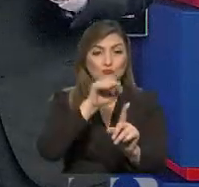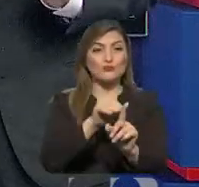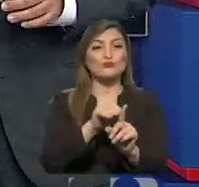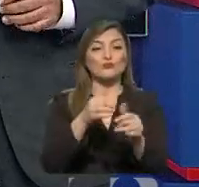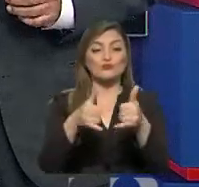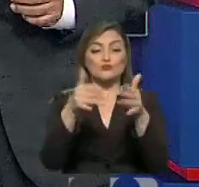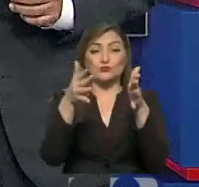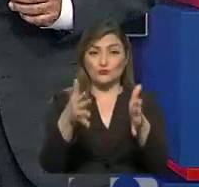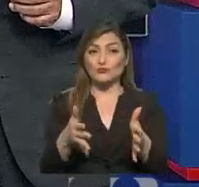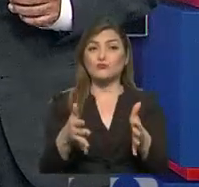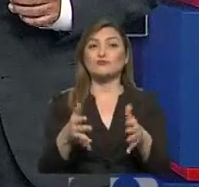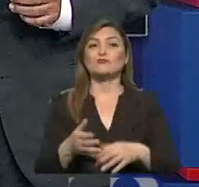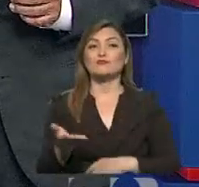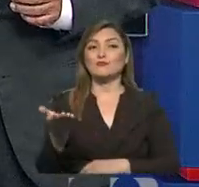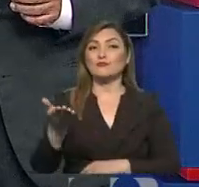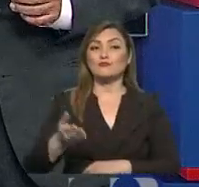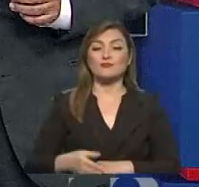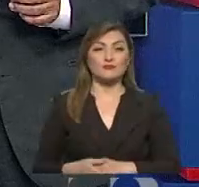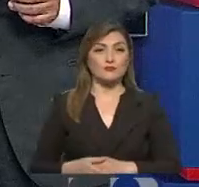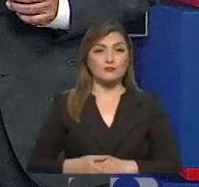los seleccionados nacionales.